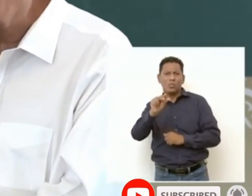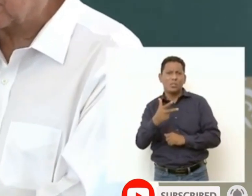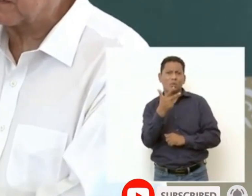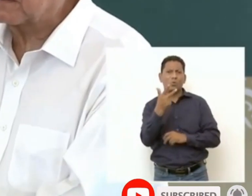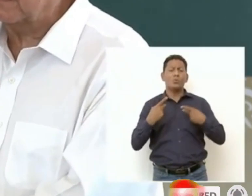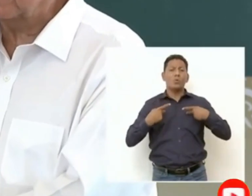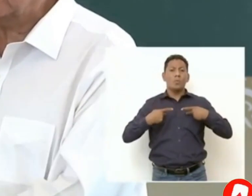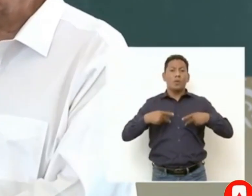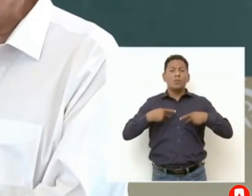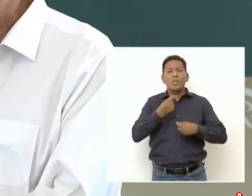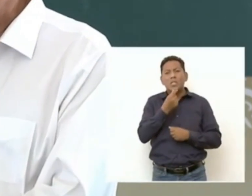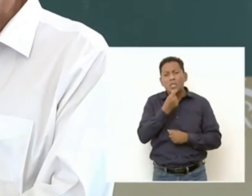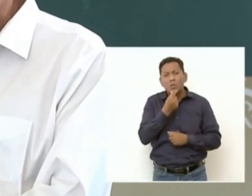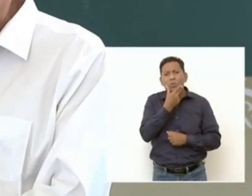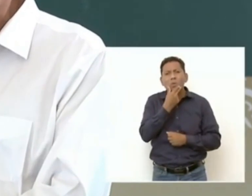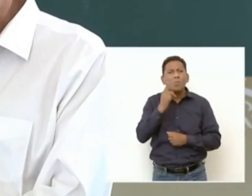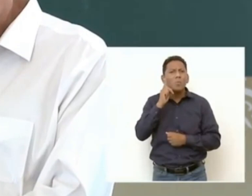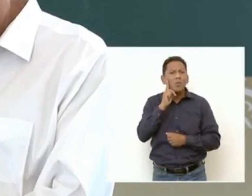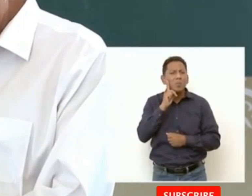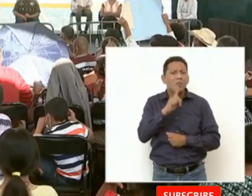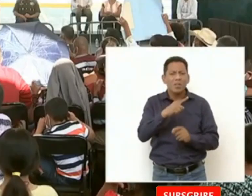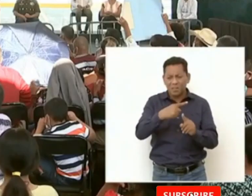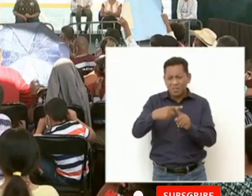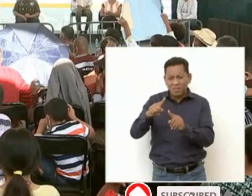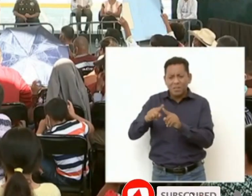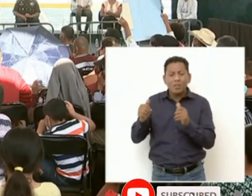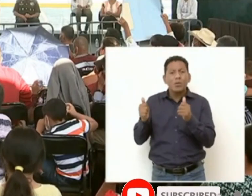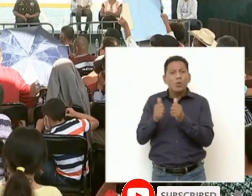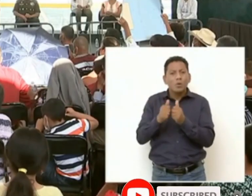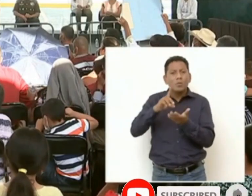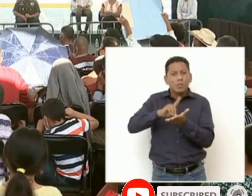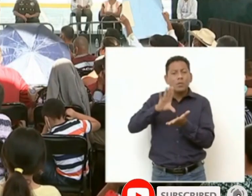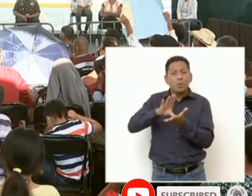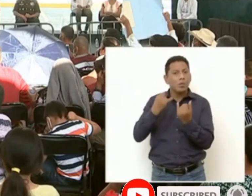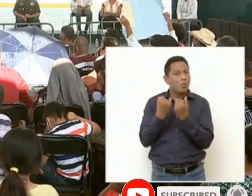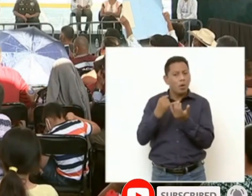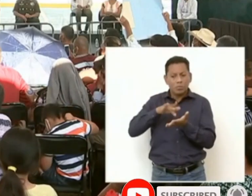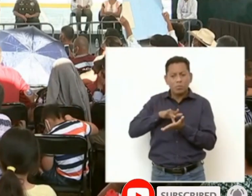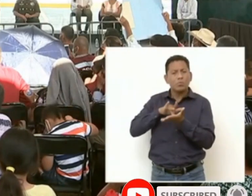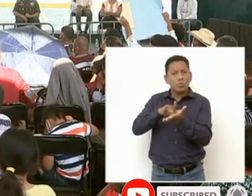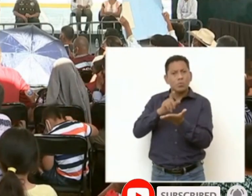388 personas, niñas, niños en general, con discapacidad que reciben pensión.